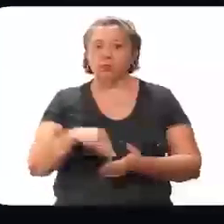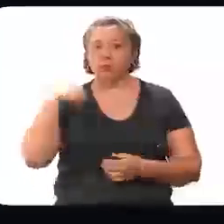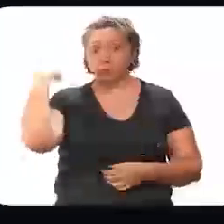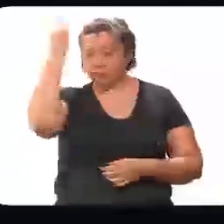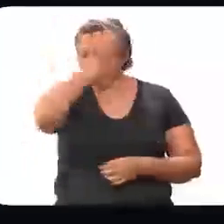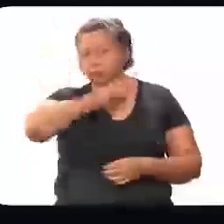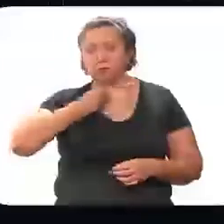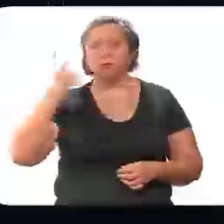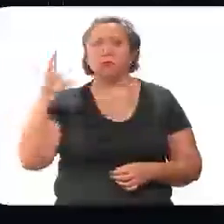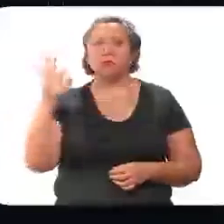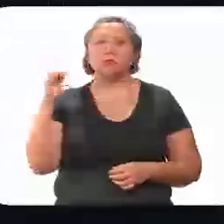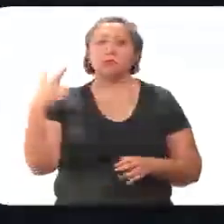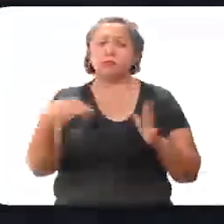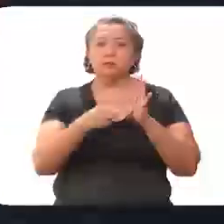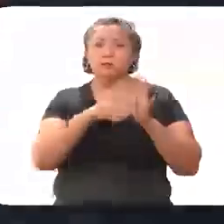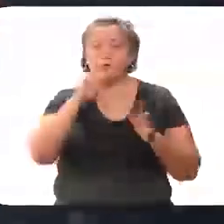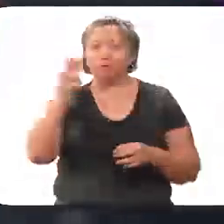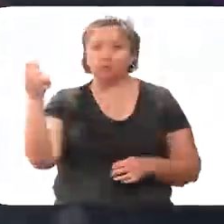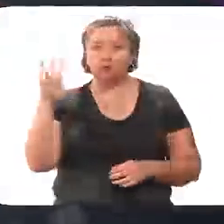se han diagnosticado